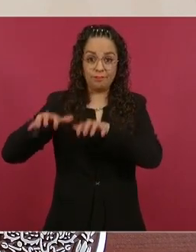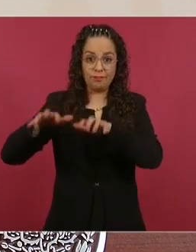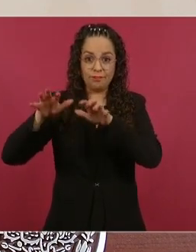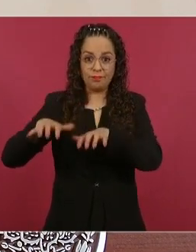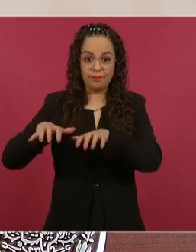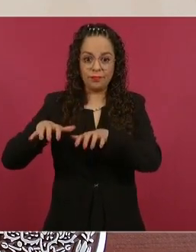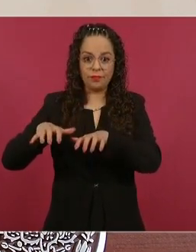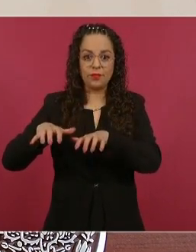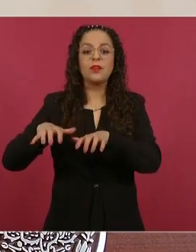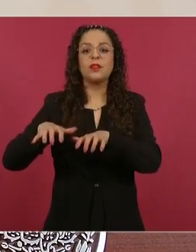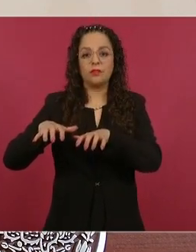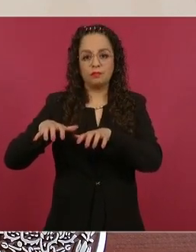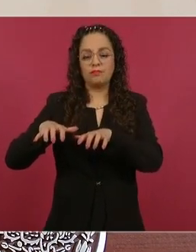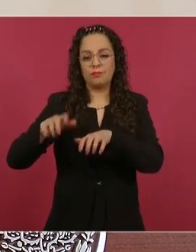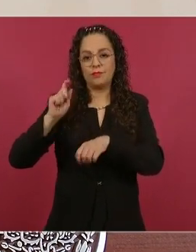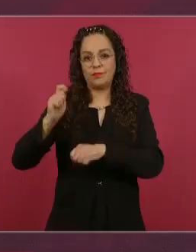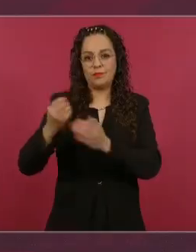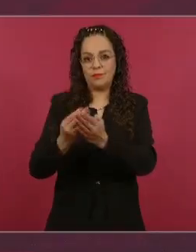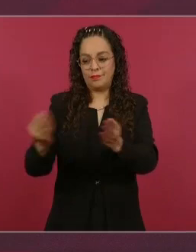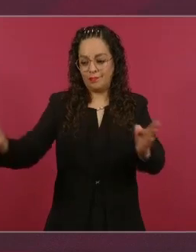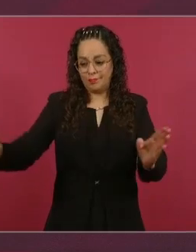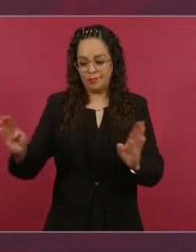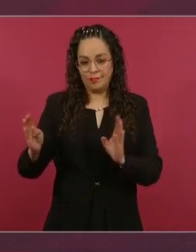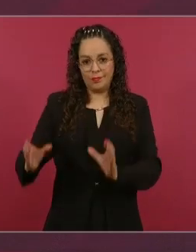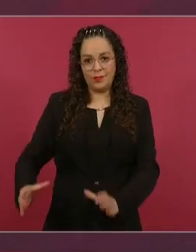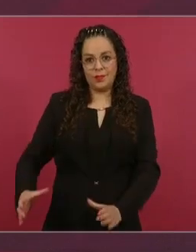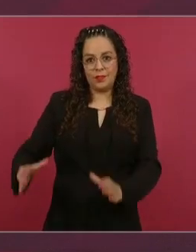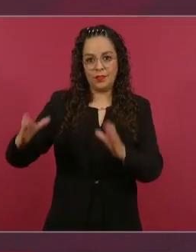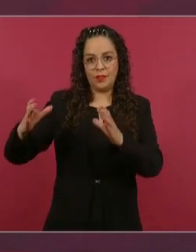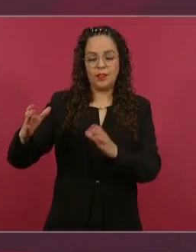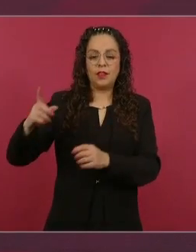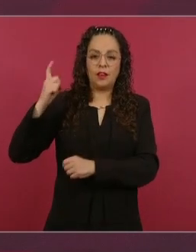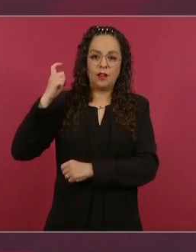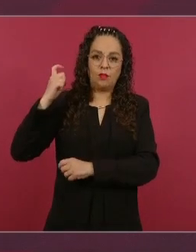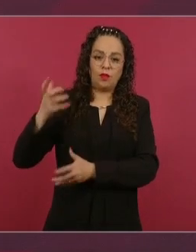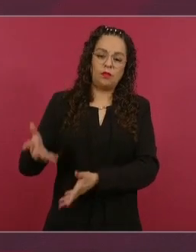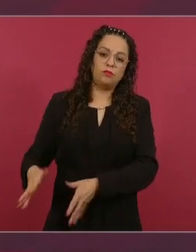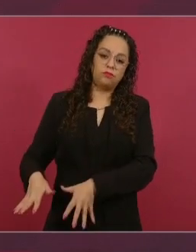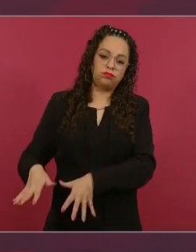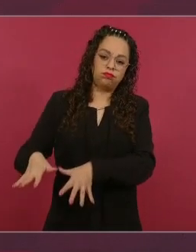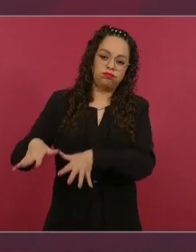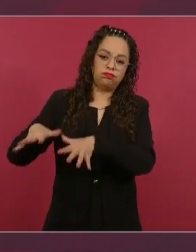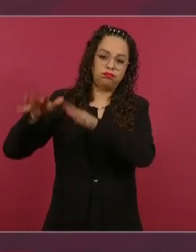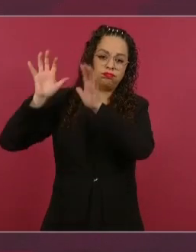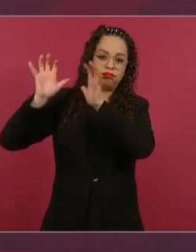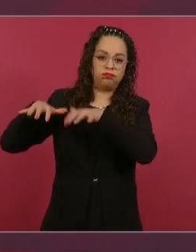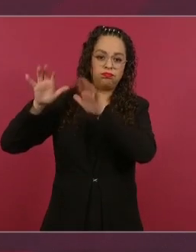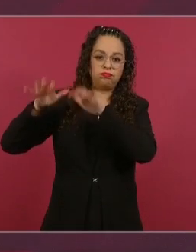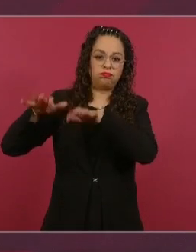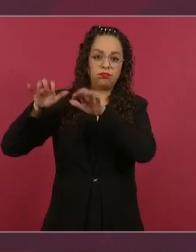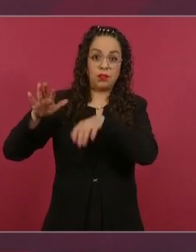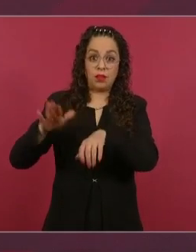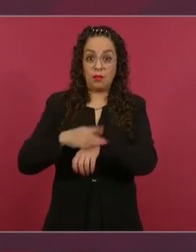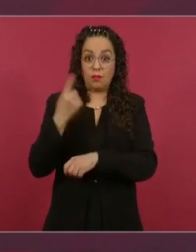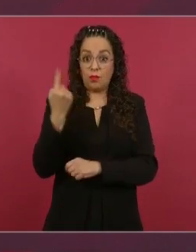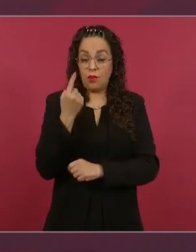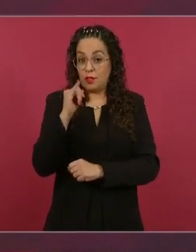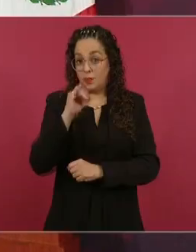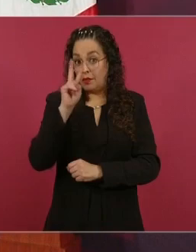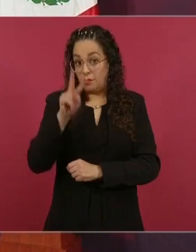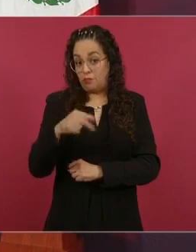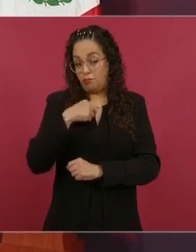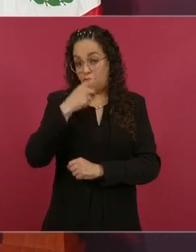puedan llenar las presas de varios estados, porque estábamos en una situación